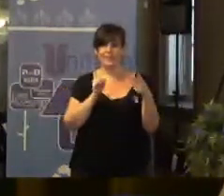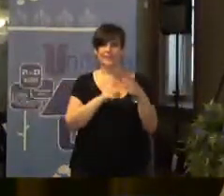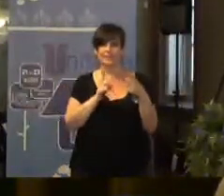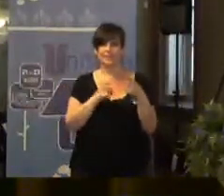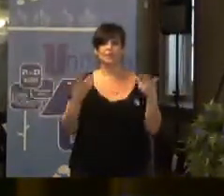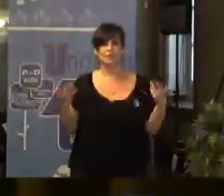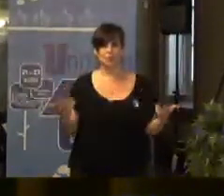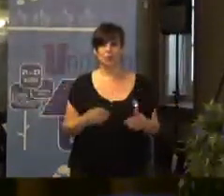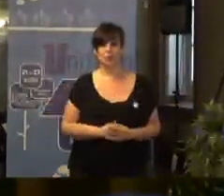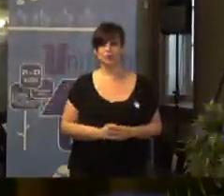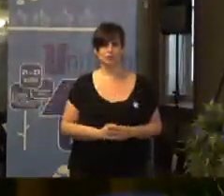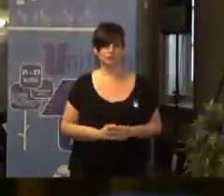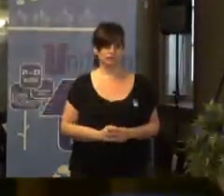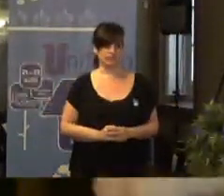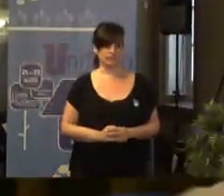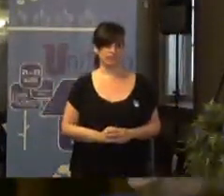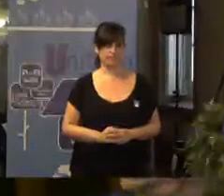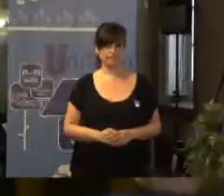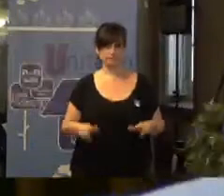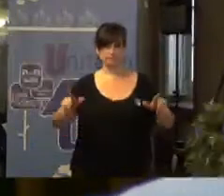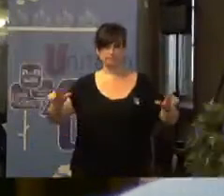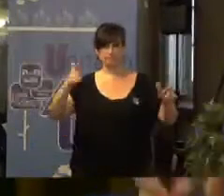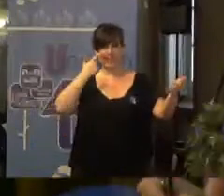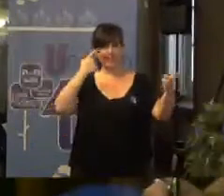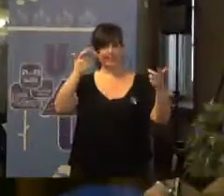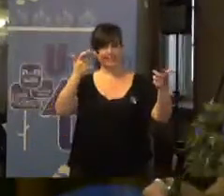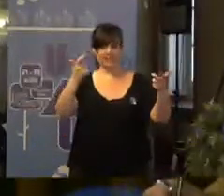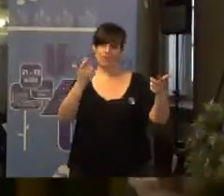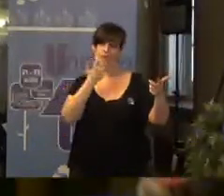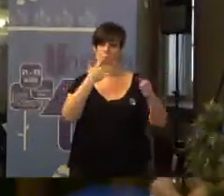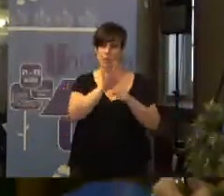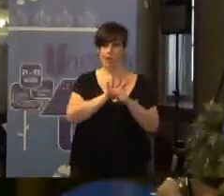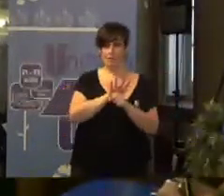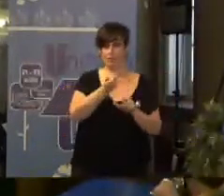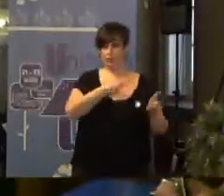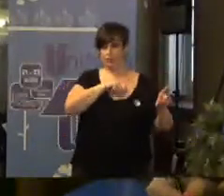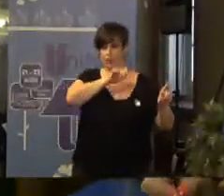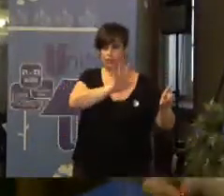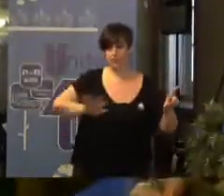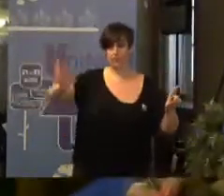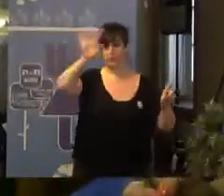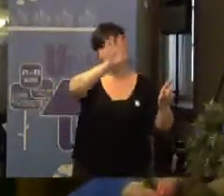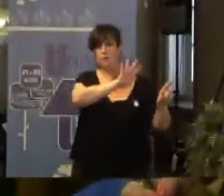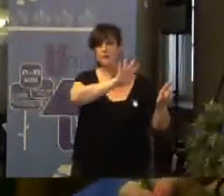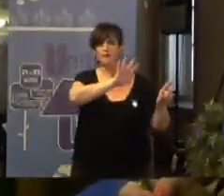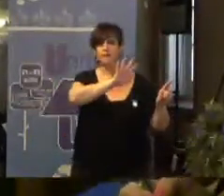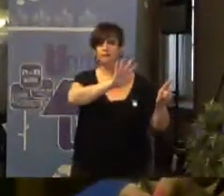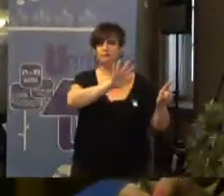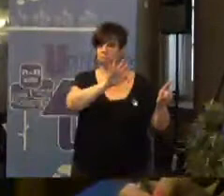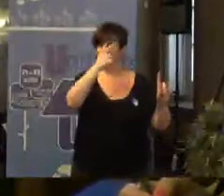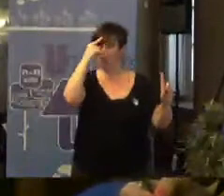que dentro do escenario do que é o ámbito do Estado español, para entender a